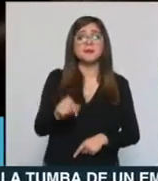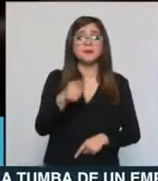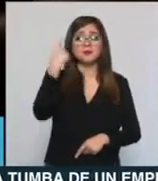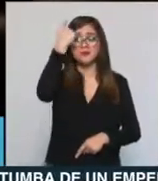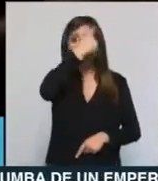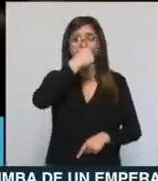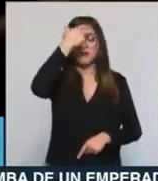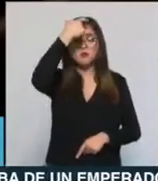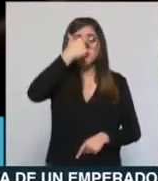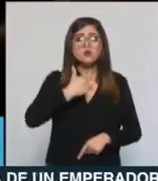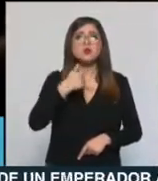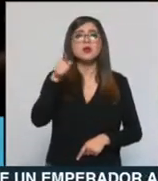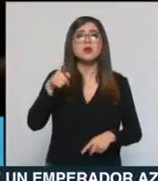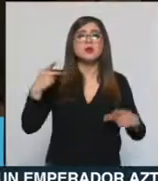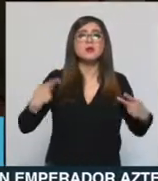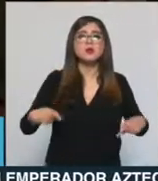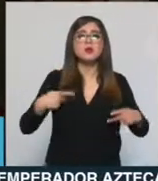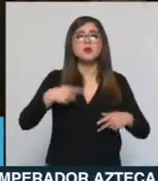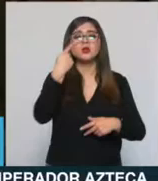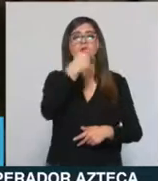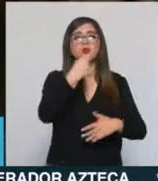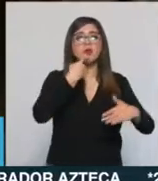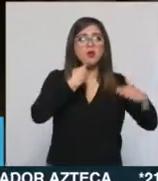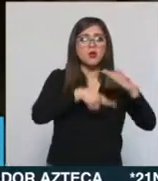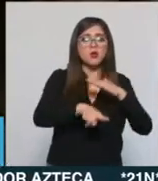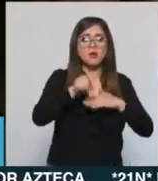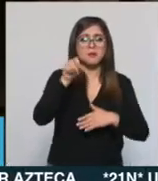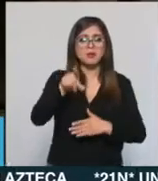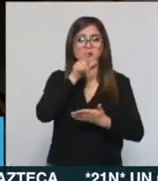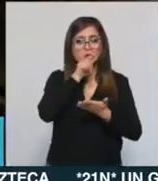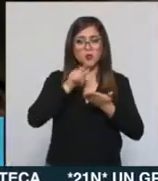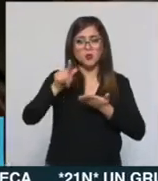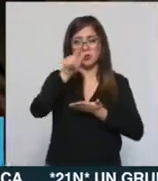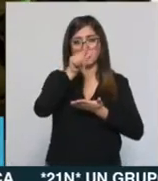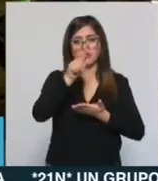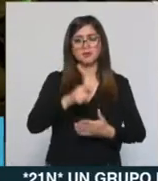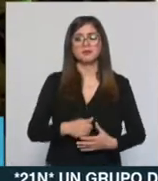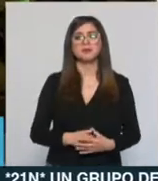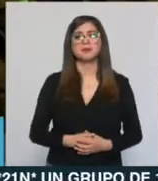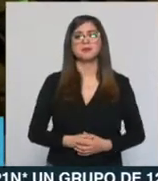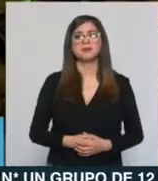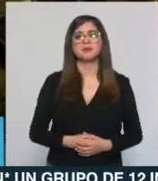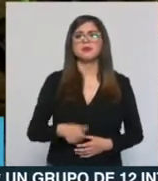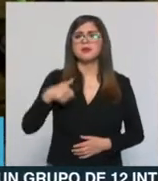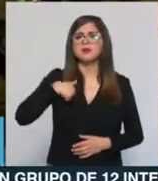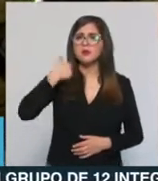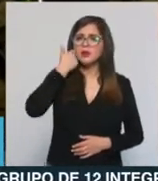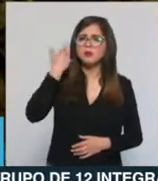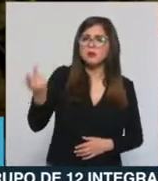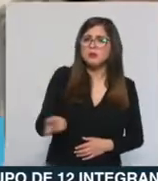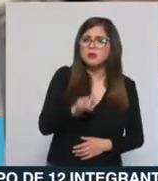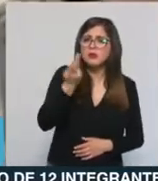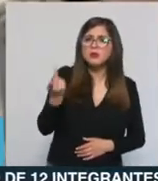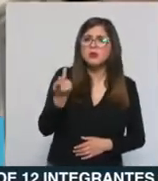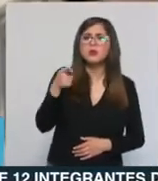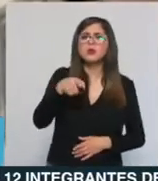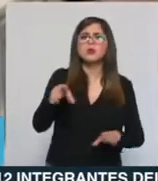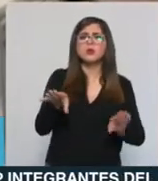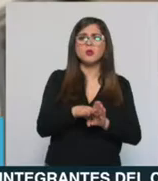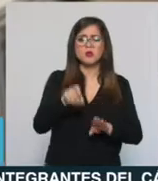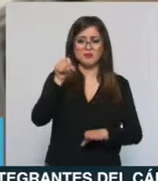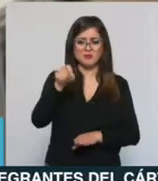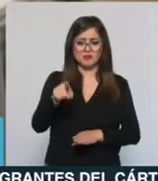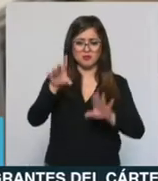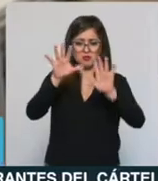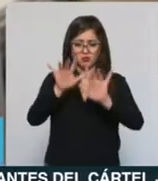las denunciantes desde sus cuentas de Twitter. Vania, preguntarte cuál ha sido el alcance que ustedes han detectado de los casos que